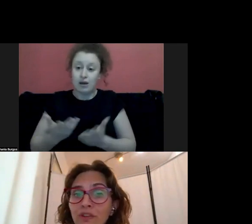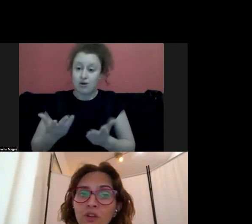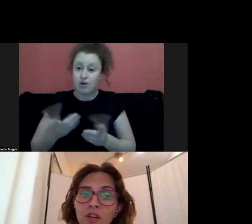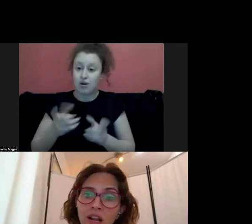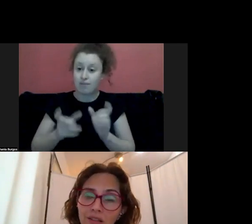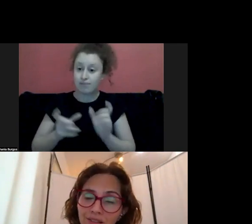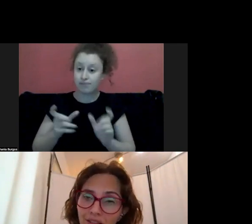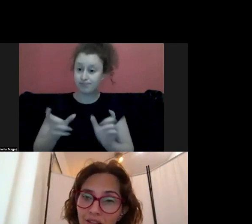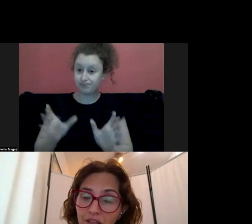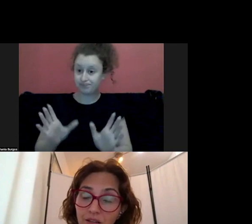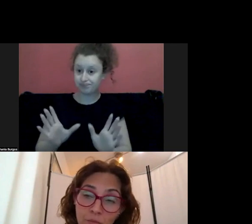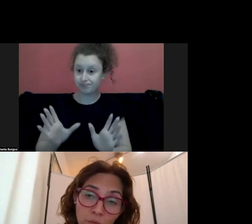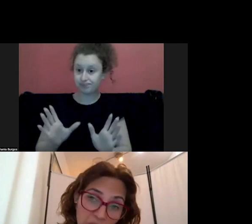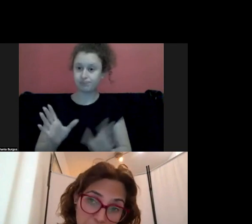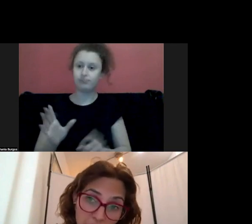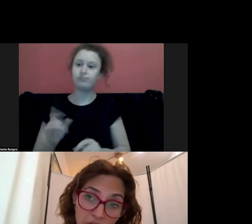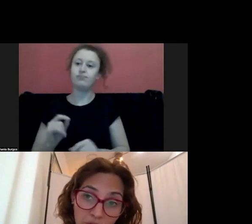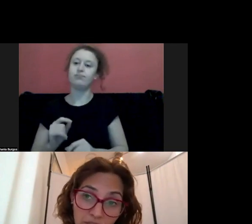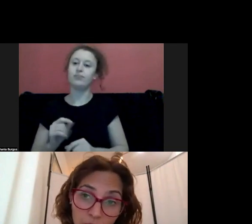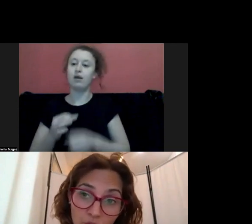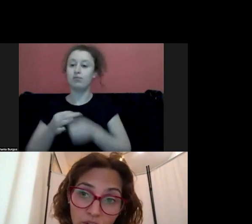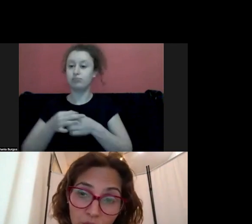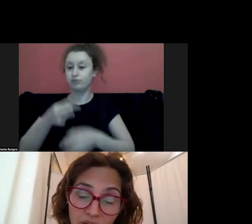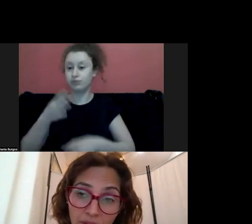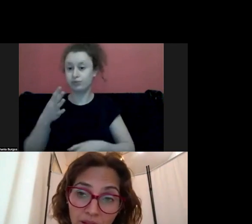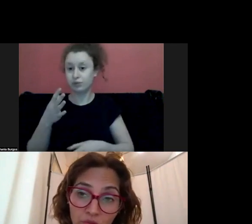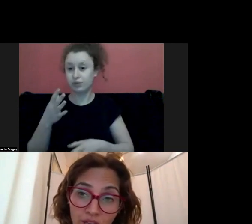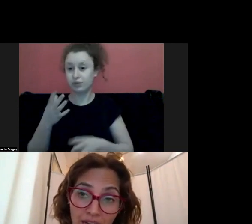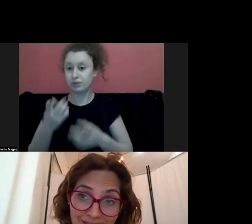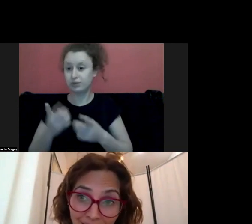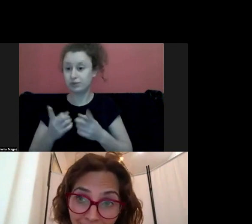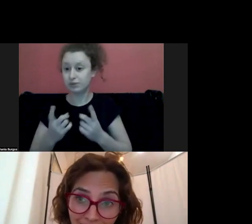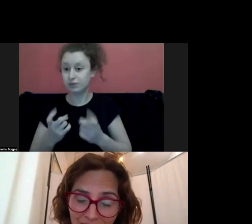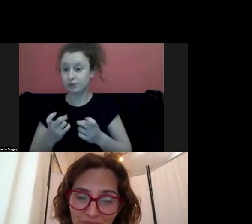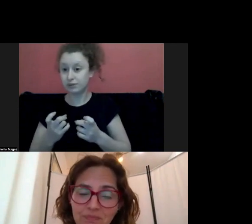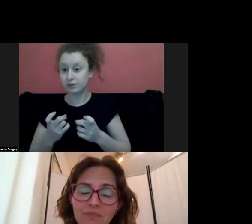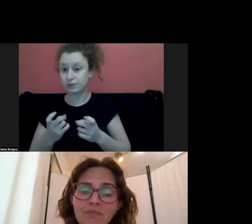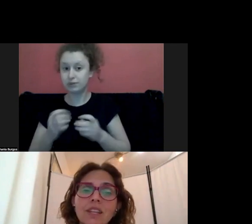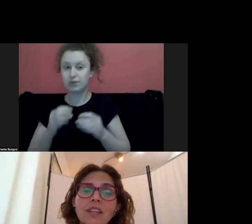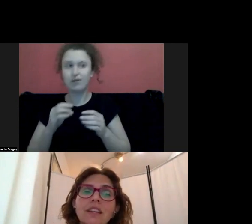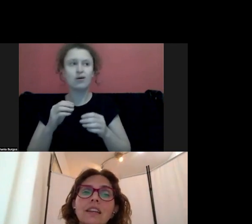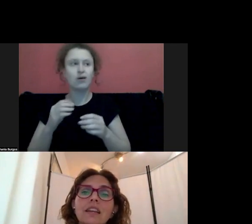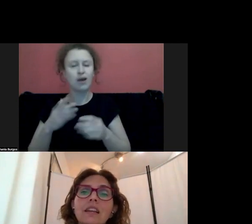otro profesional, muchas veces nos encontramos con que no sabe de lactancia.